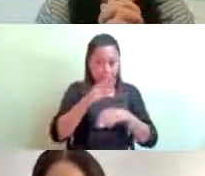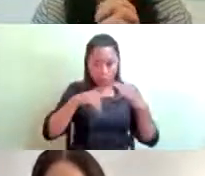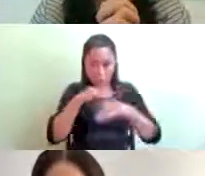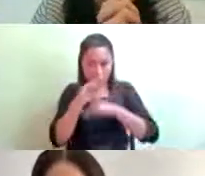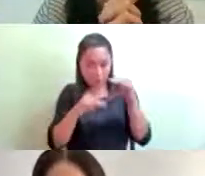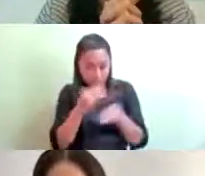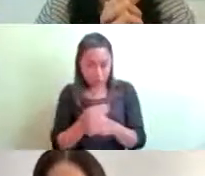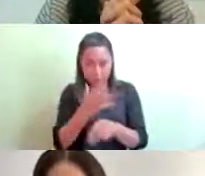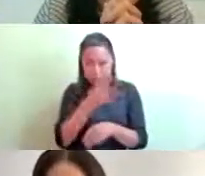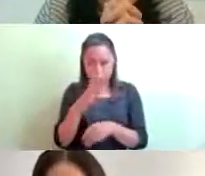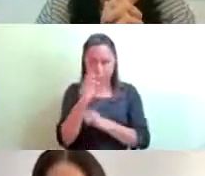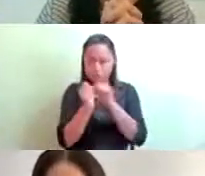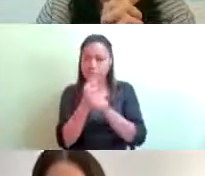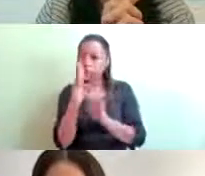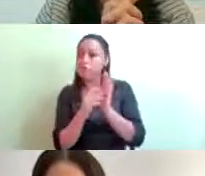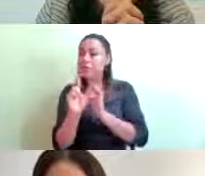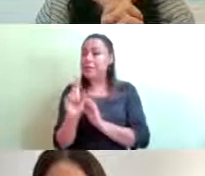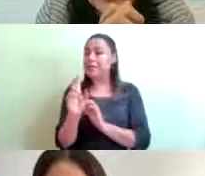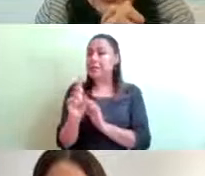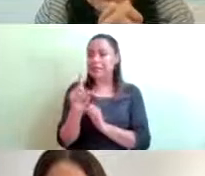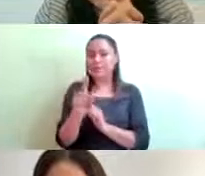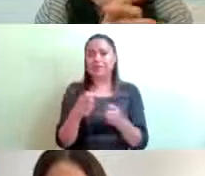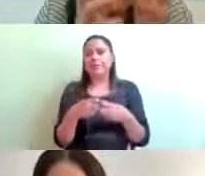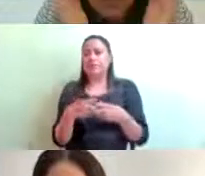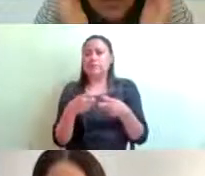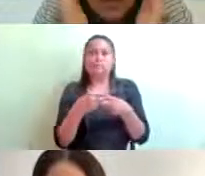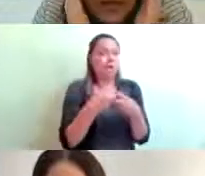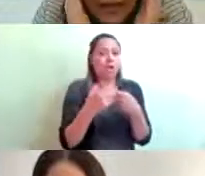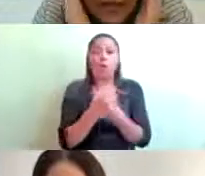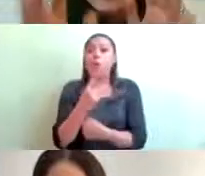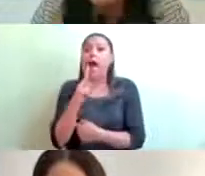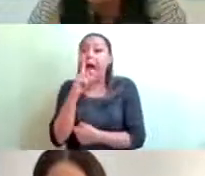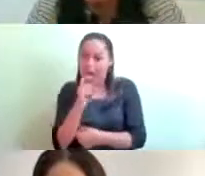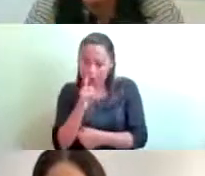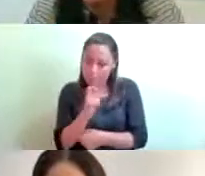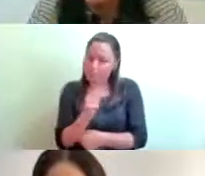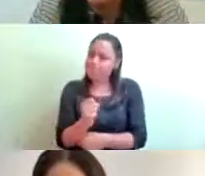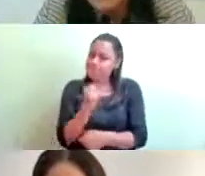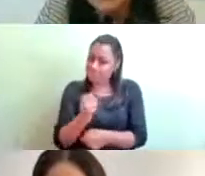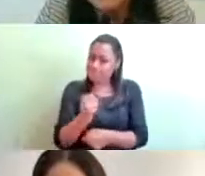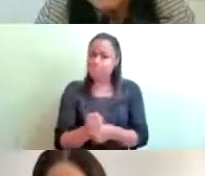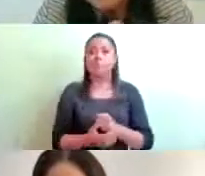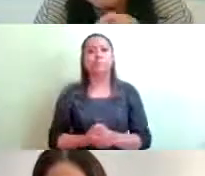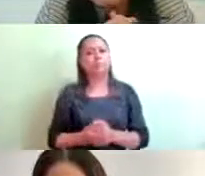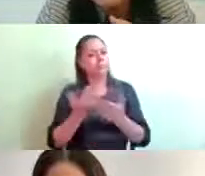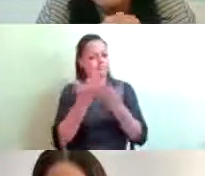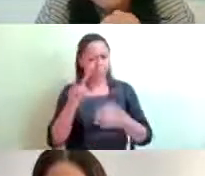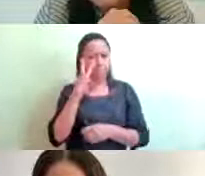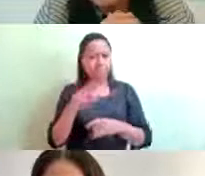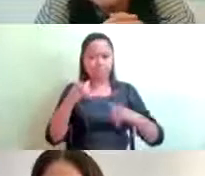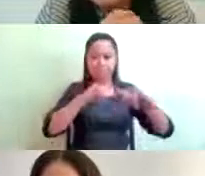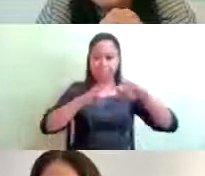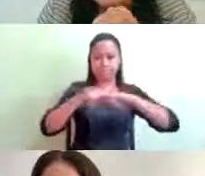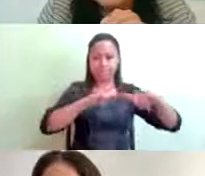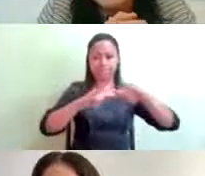2030, vivirá bajo condiciones de estrés hídrico severo. Simplemente en el mapa, para